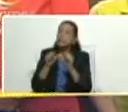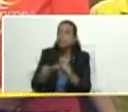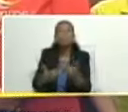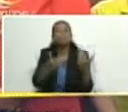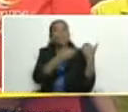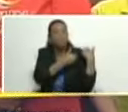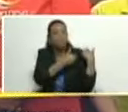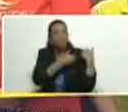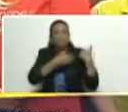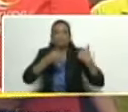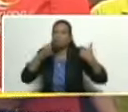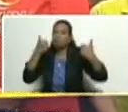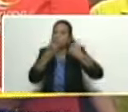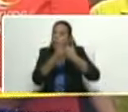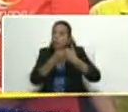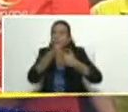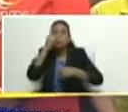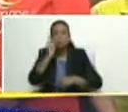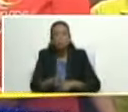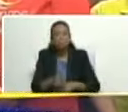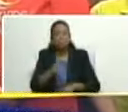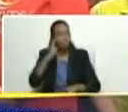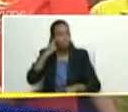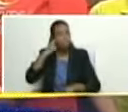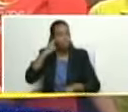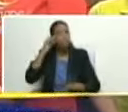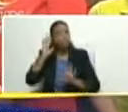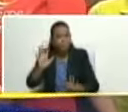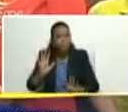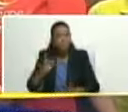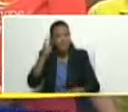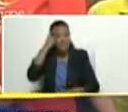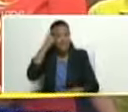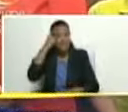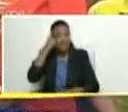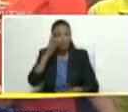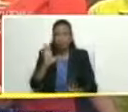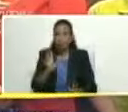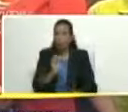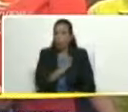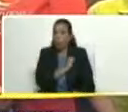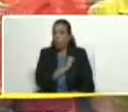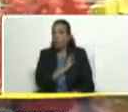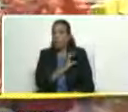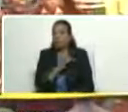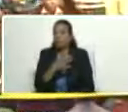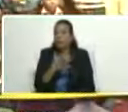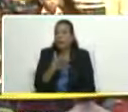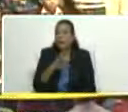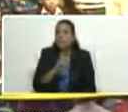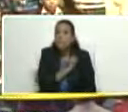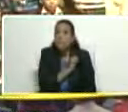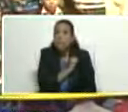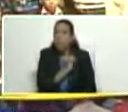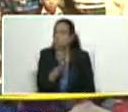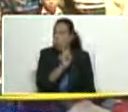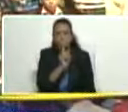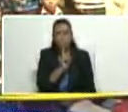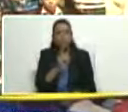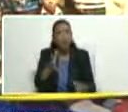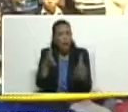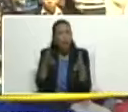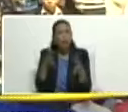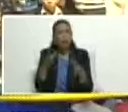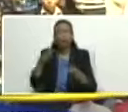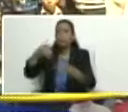Asumimos el reto, porque el día de los cobardes no nació ninguno de nosotros. Y salimos a ganar y ganamos